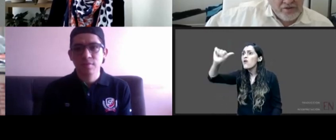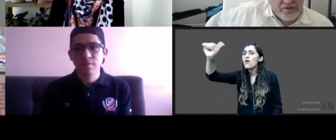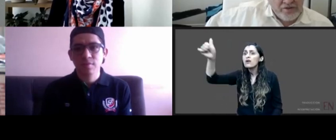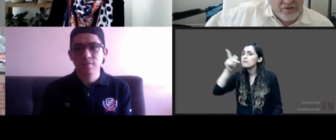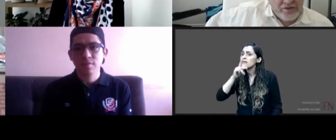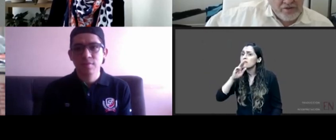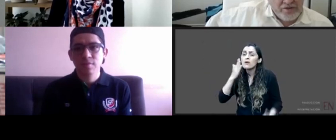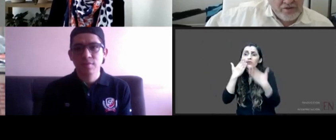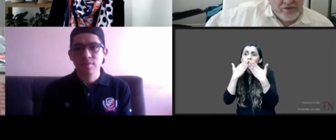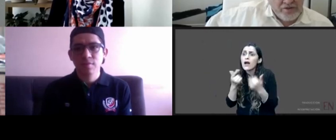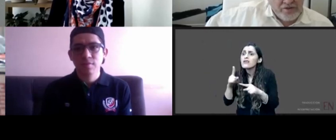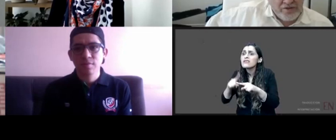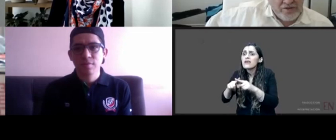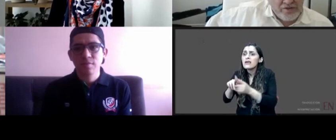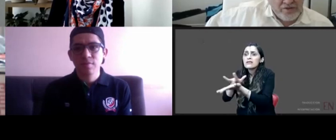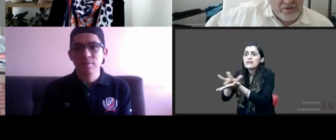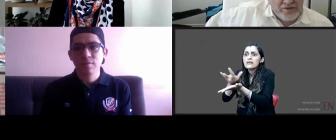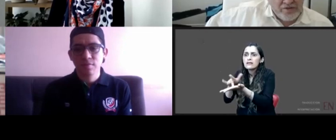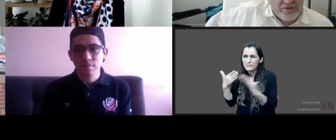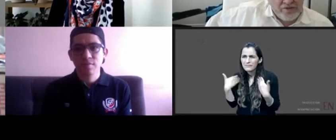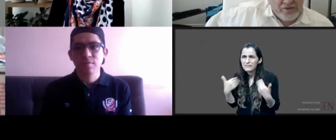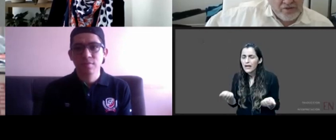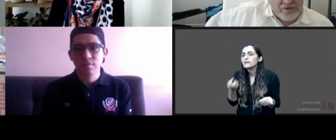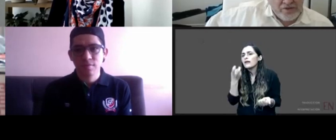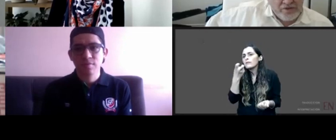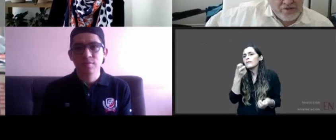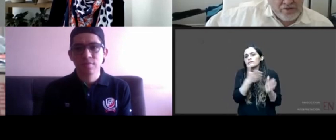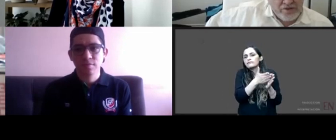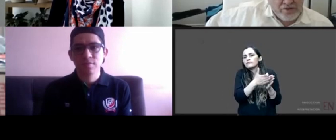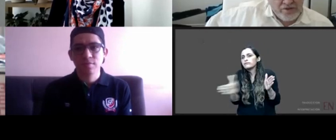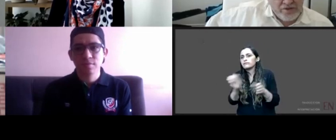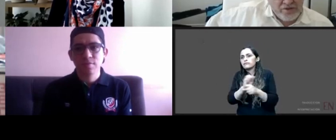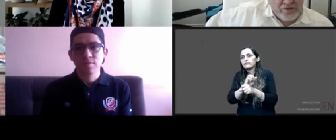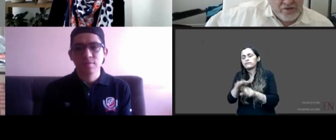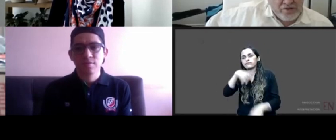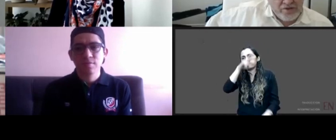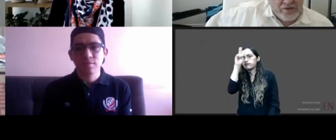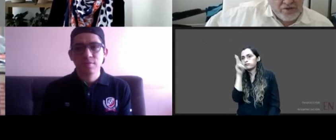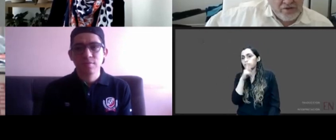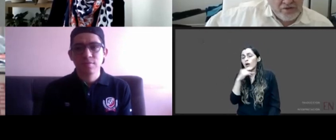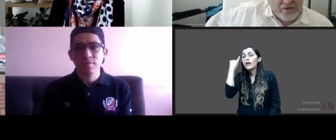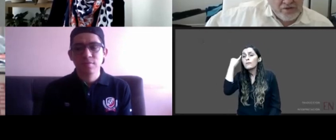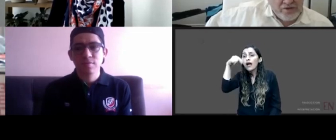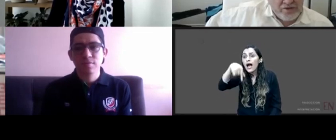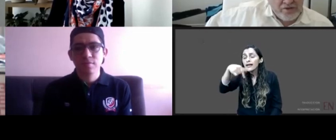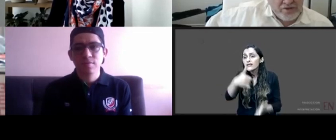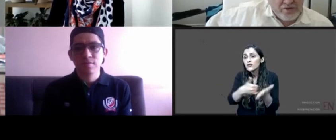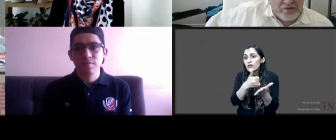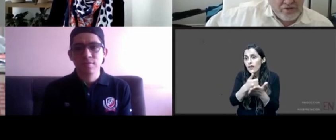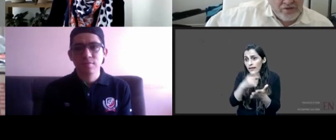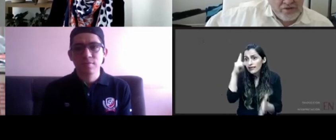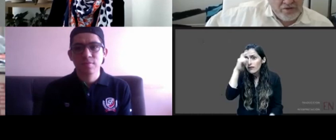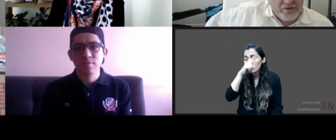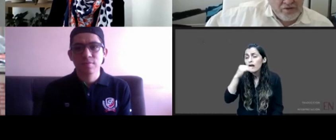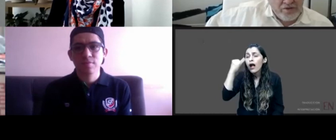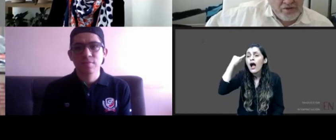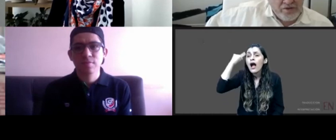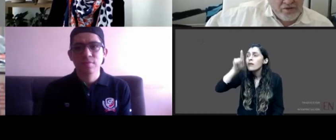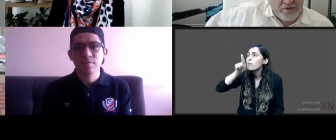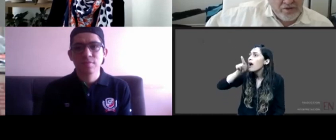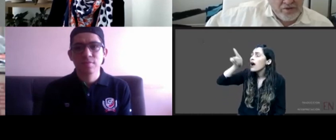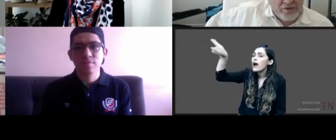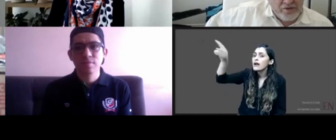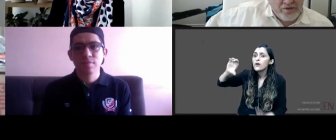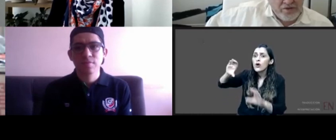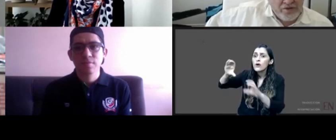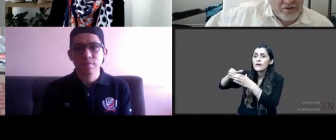sí, ha perjudicado mucho. Imagínense eso estando en la ciudad. Ahora en nuestras comunidades tan alejadas,